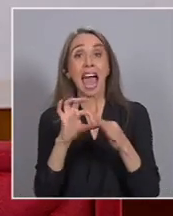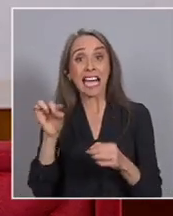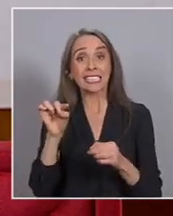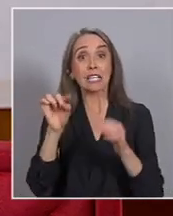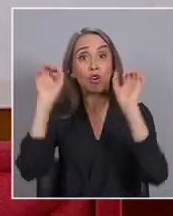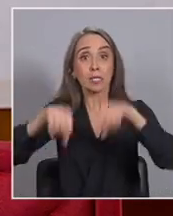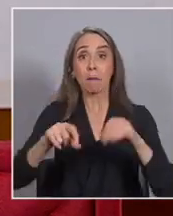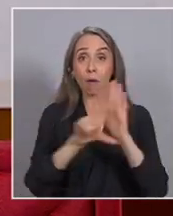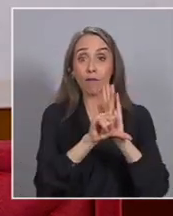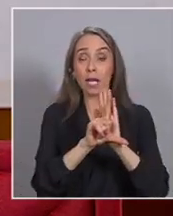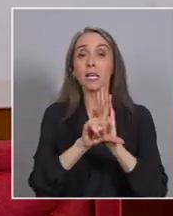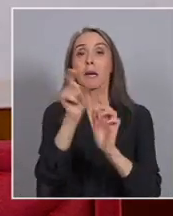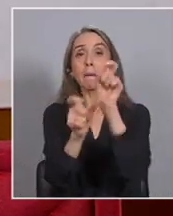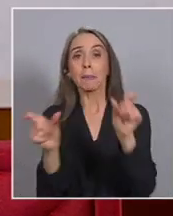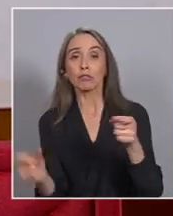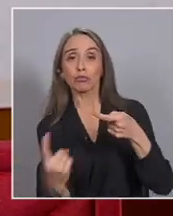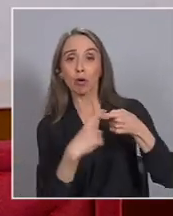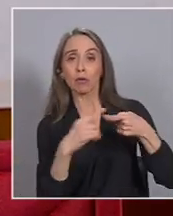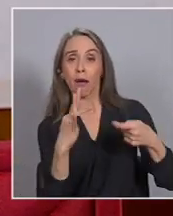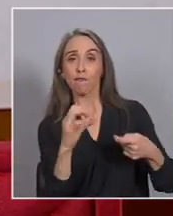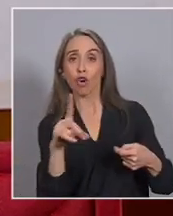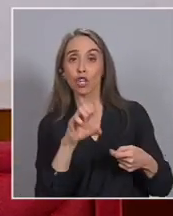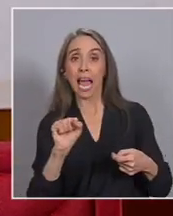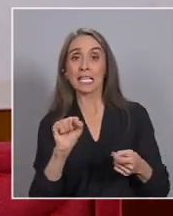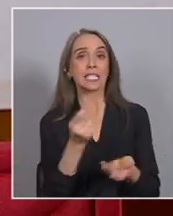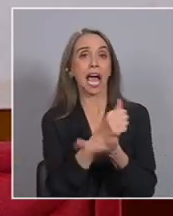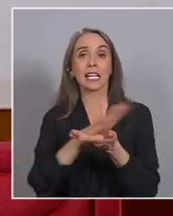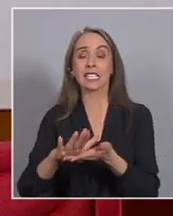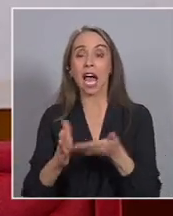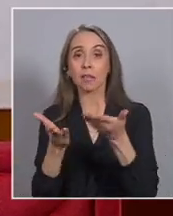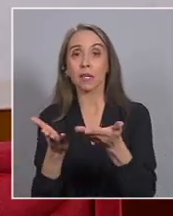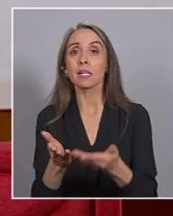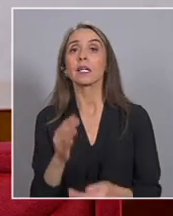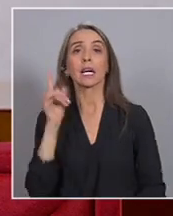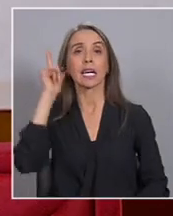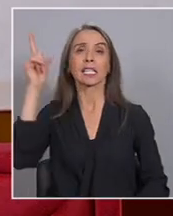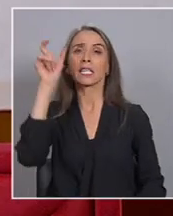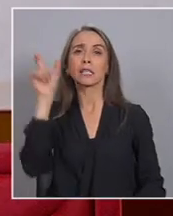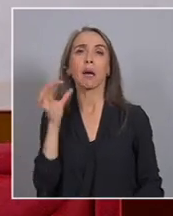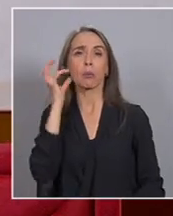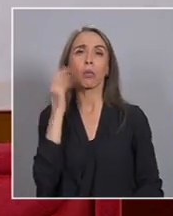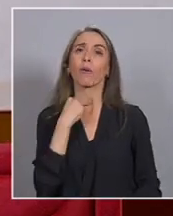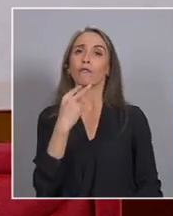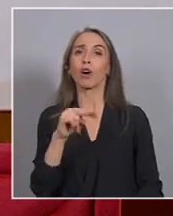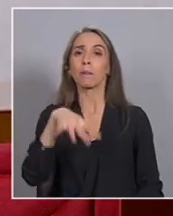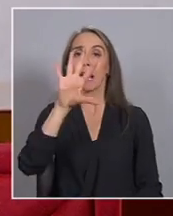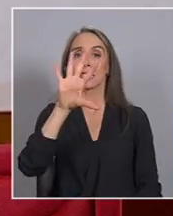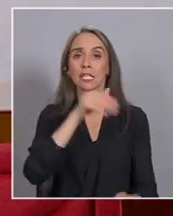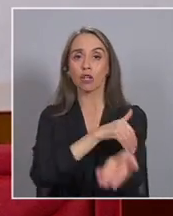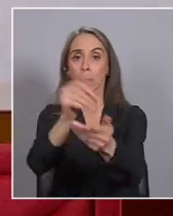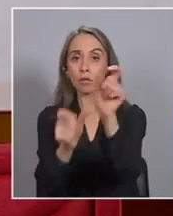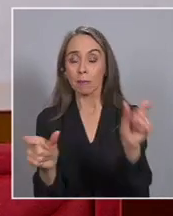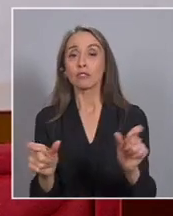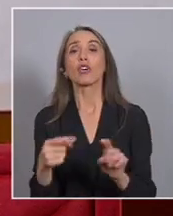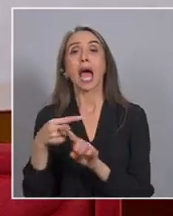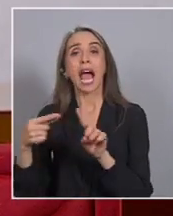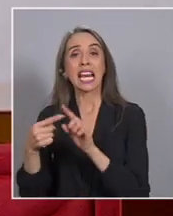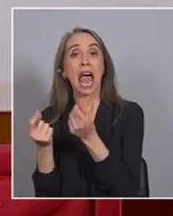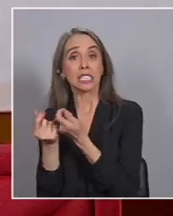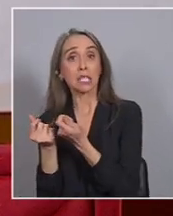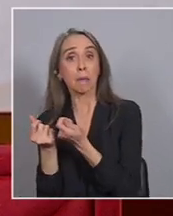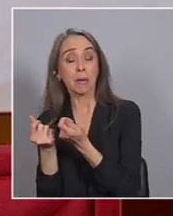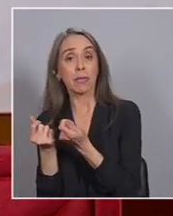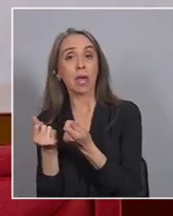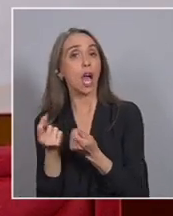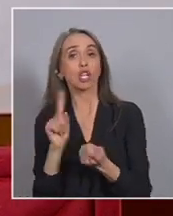y todos los usuarios de FONASA. Son más de 5 millones de personas. Son familias de clase media